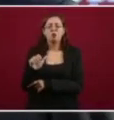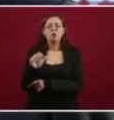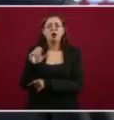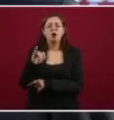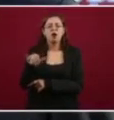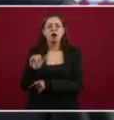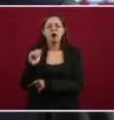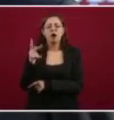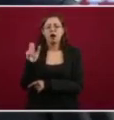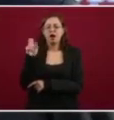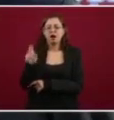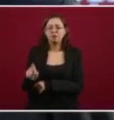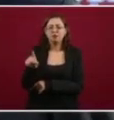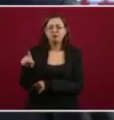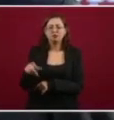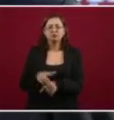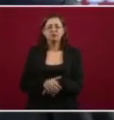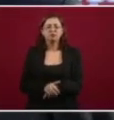Mixteca.